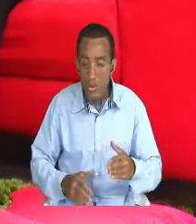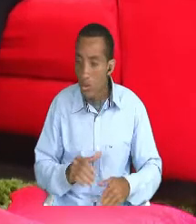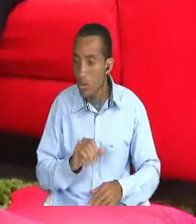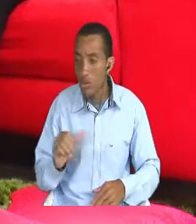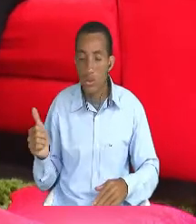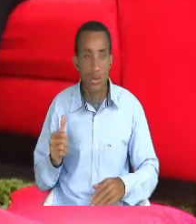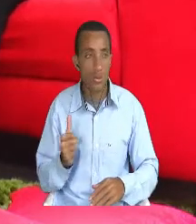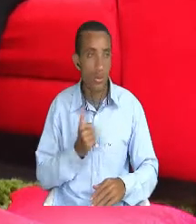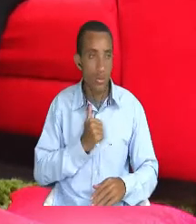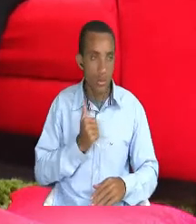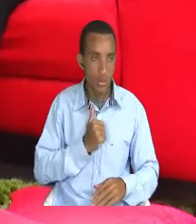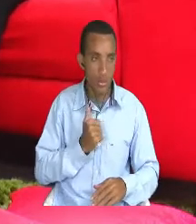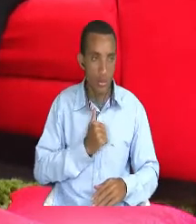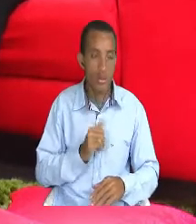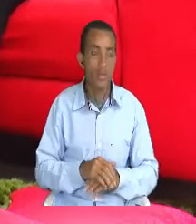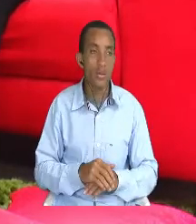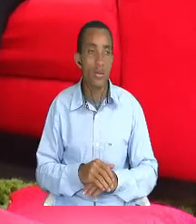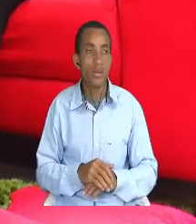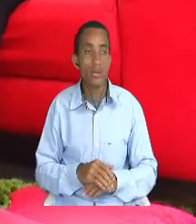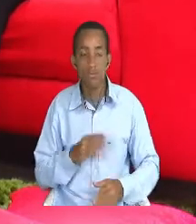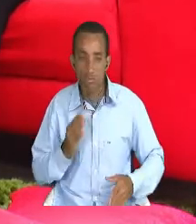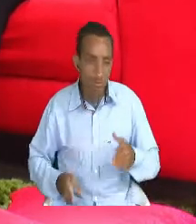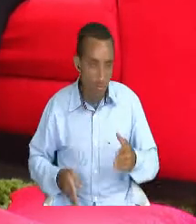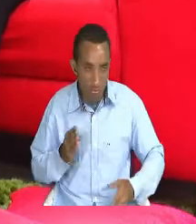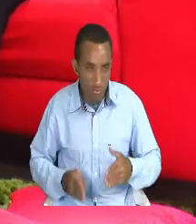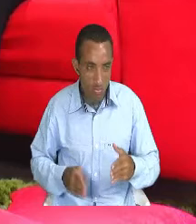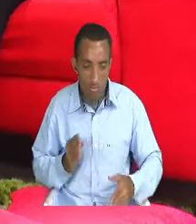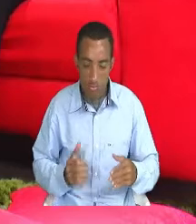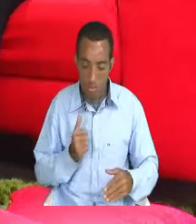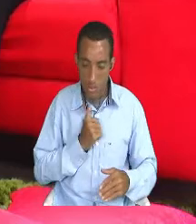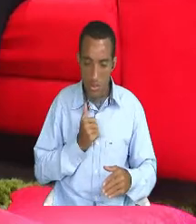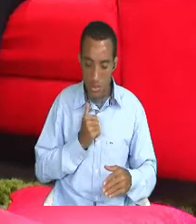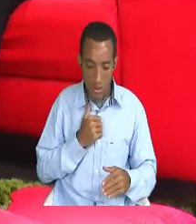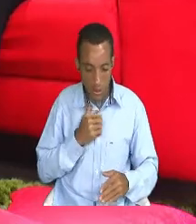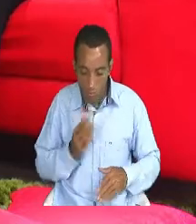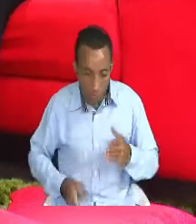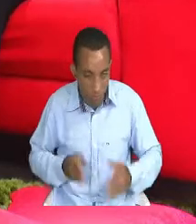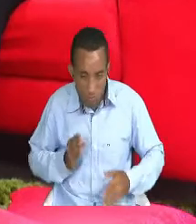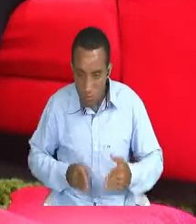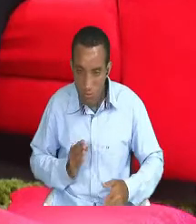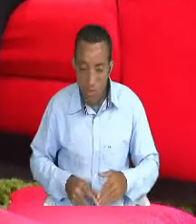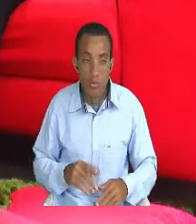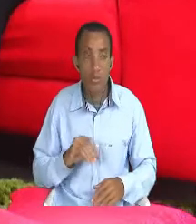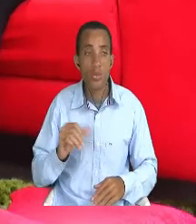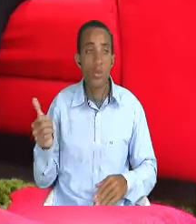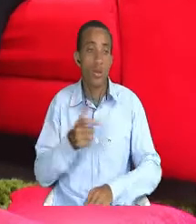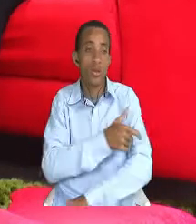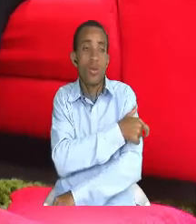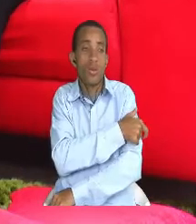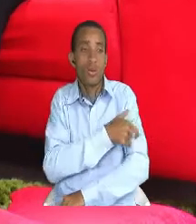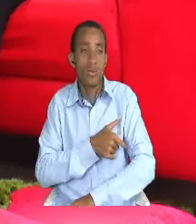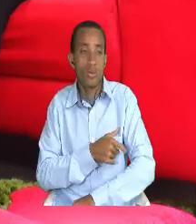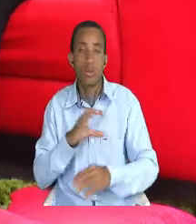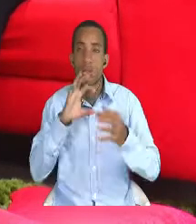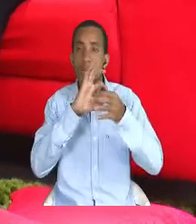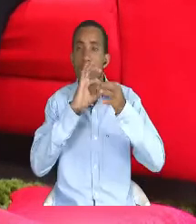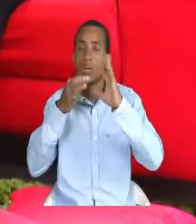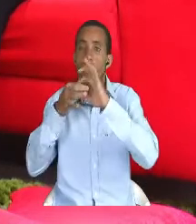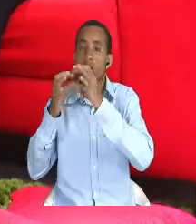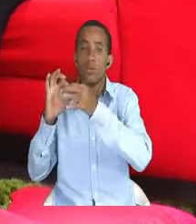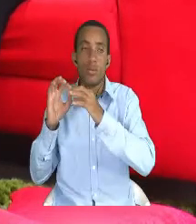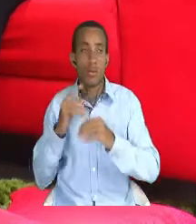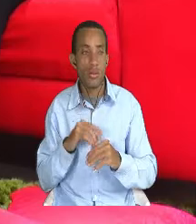marcas personales. Son marcas personales. O sea, por ejemplo, el máximo Comité Olímpico Internacional establece las marcas. Y lo